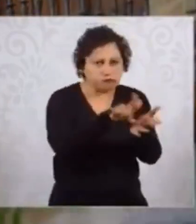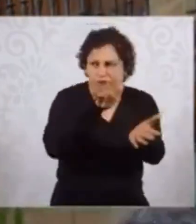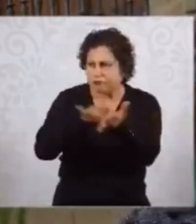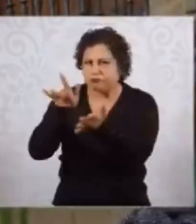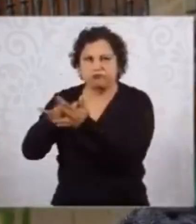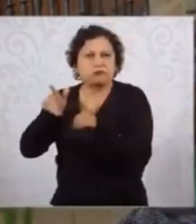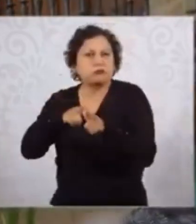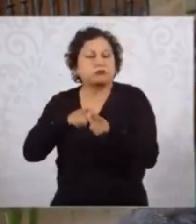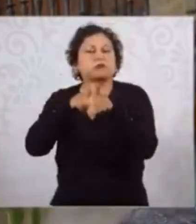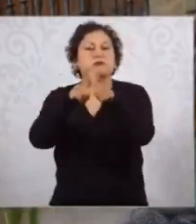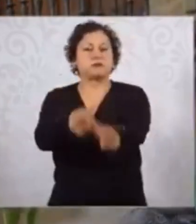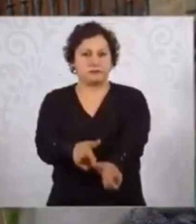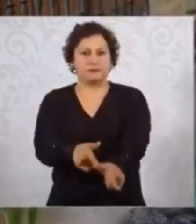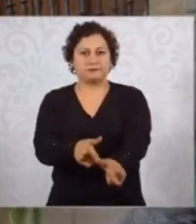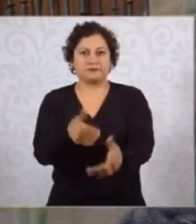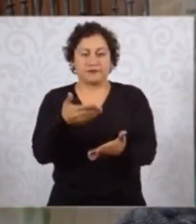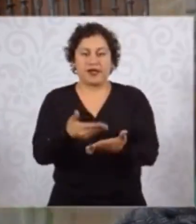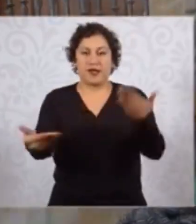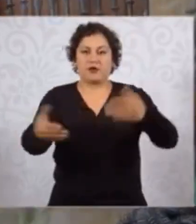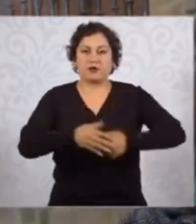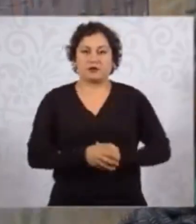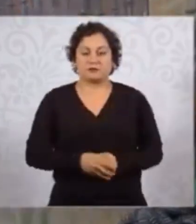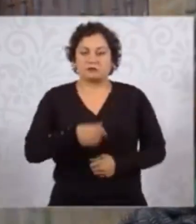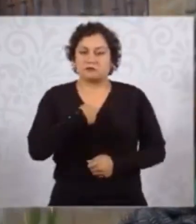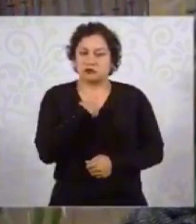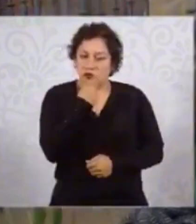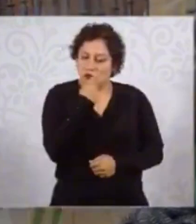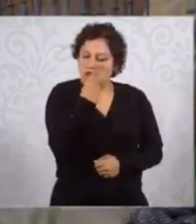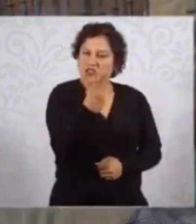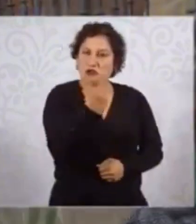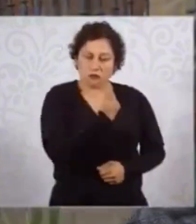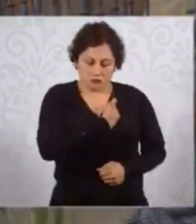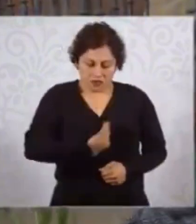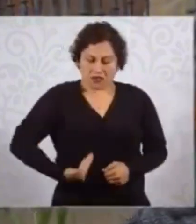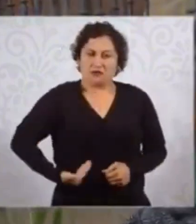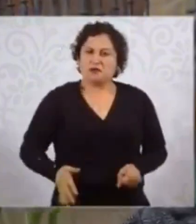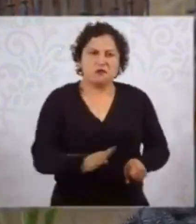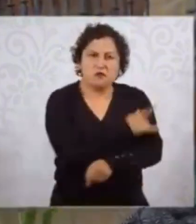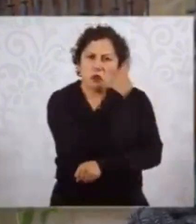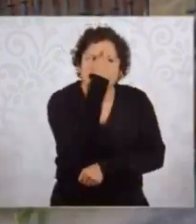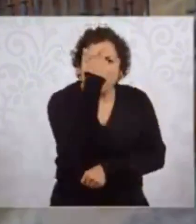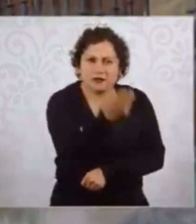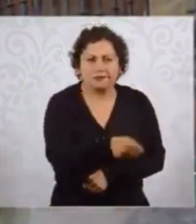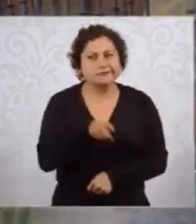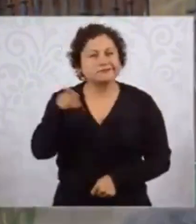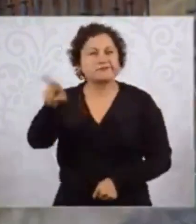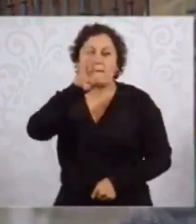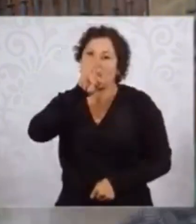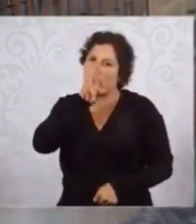Y digo presidente, porque es el mejor presidente que ha tenido nuestro país.